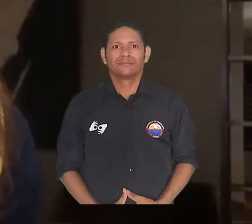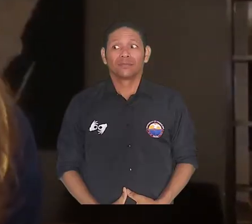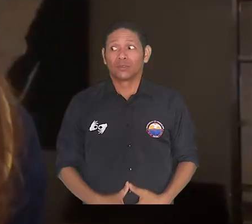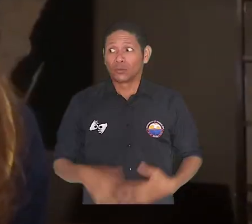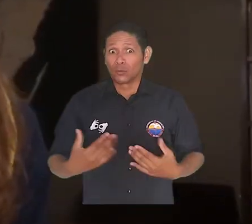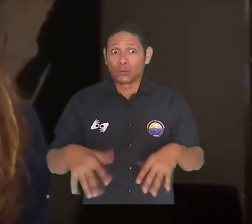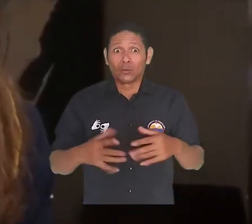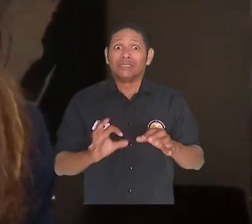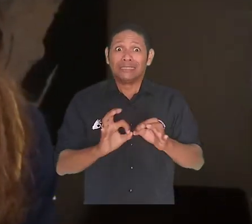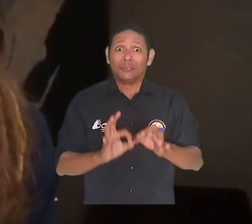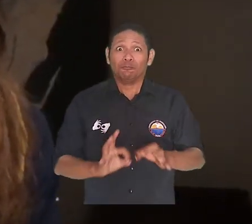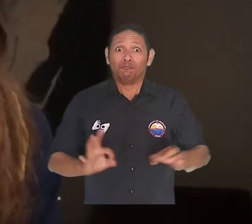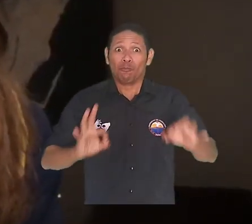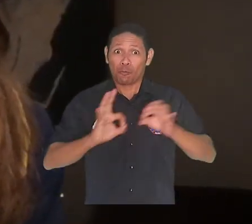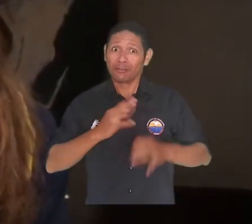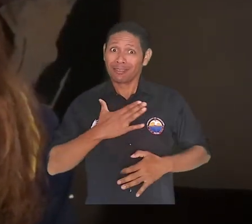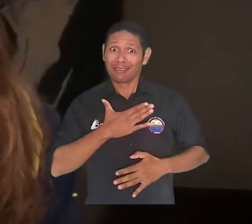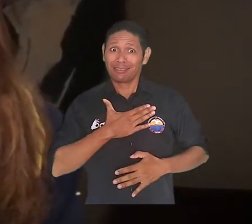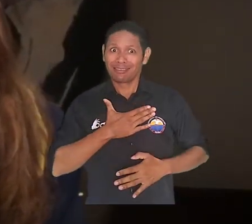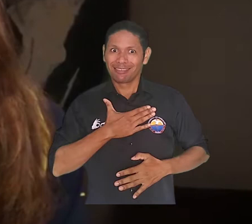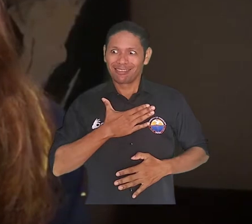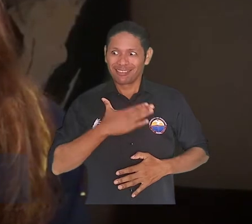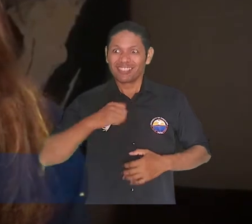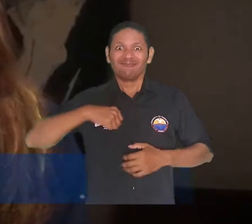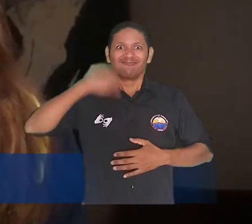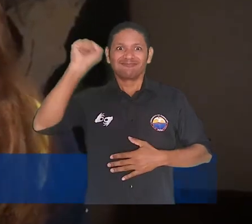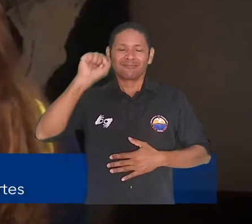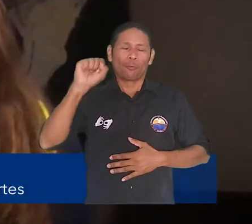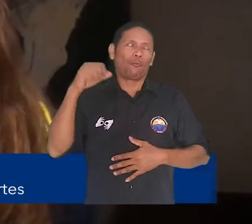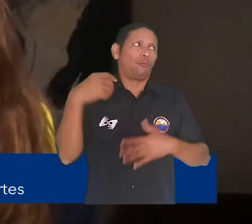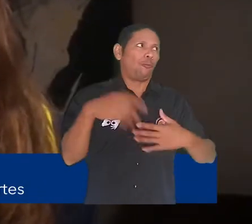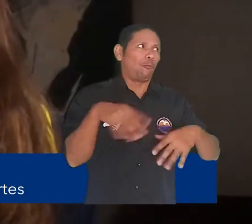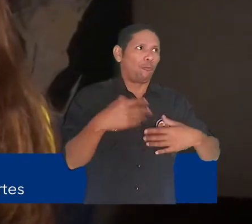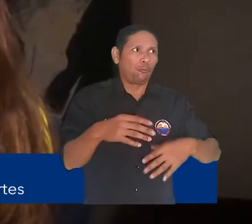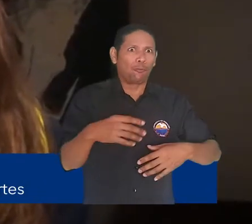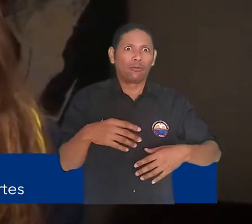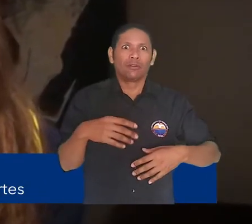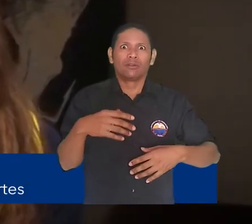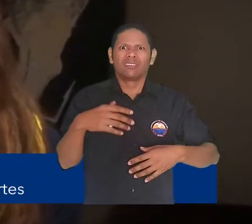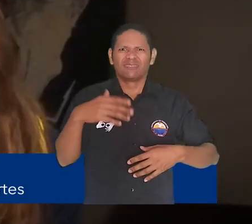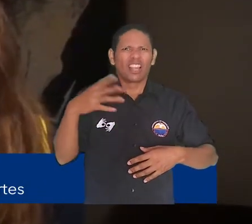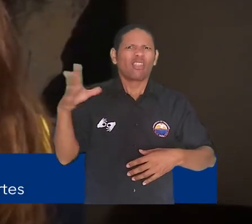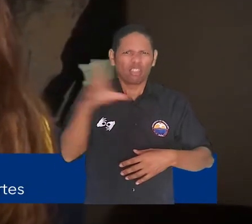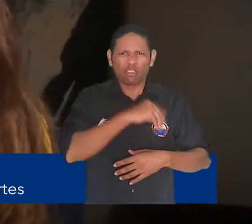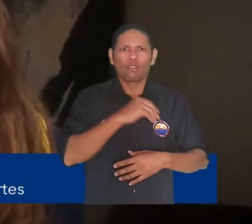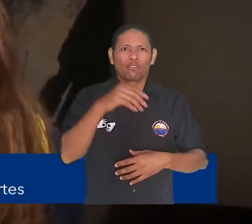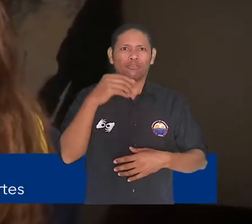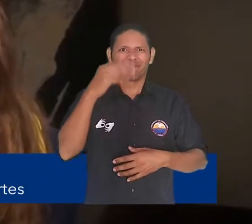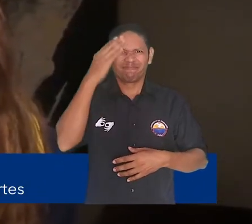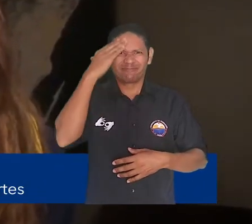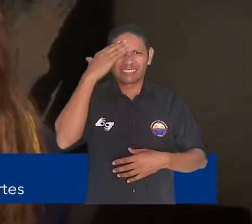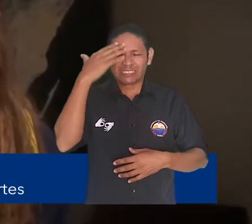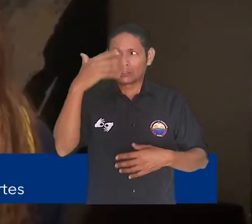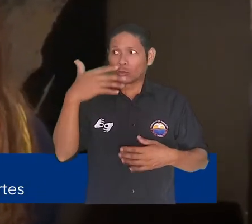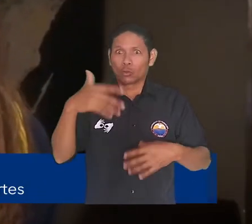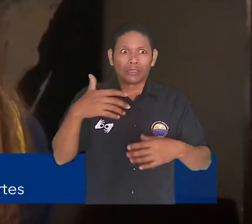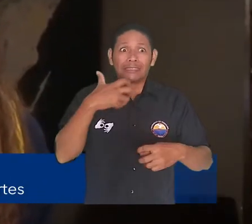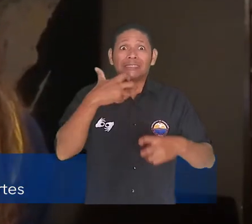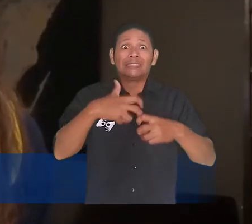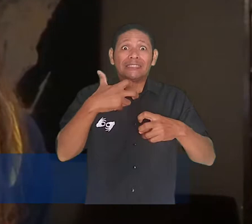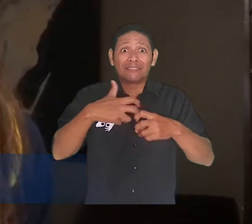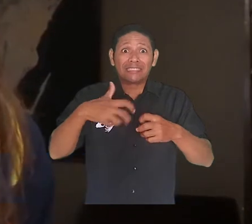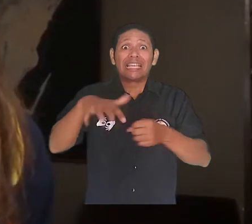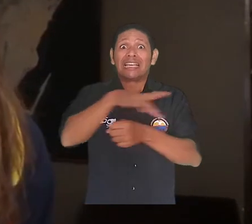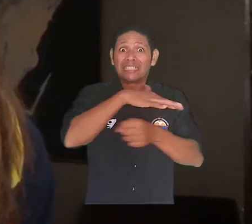Este logro es muy importante para mí porque, o sea, la verdad es que hemos pasado, bueno, todos estamos pasando por una situación